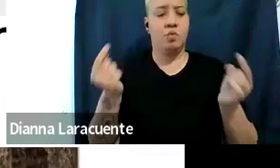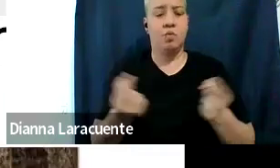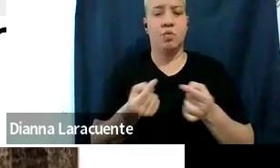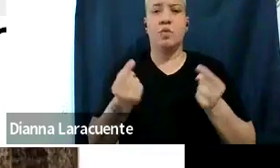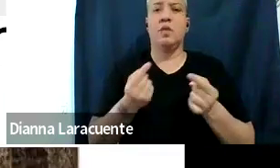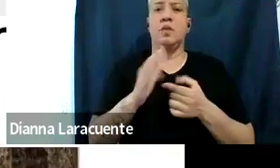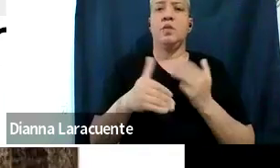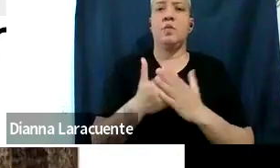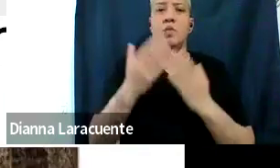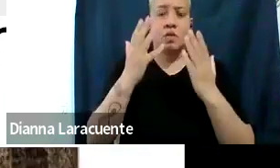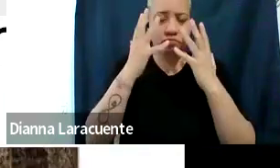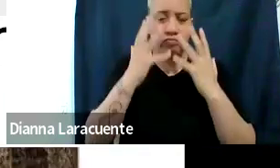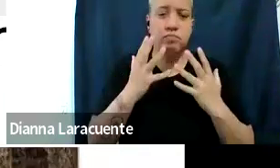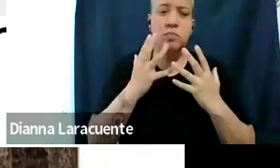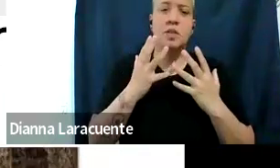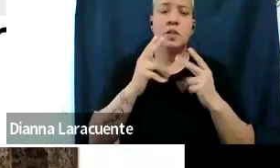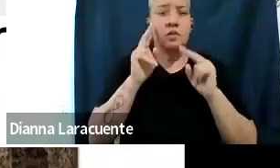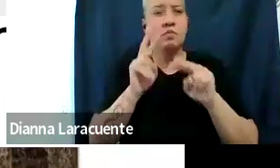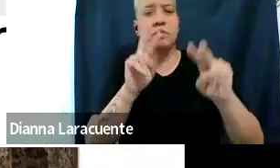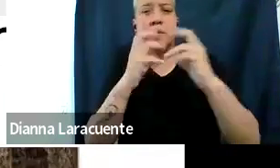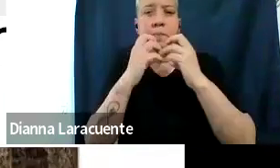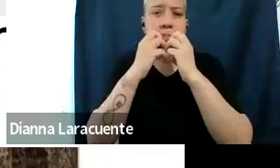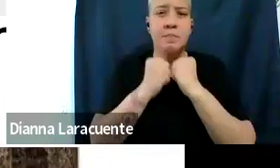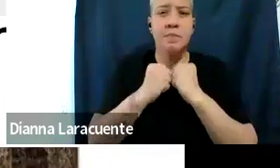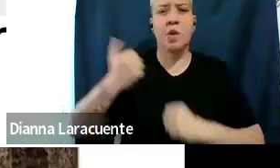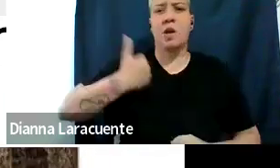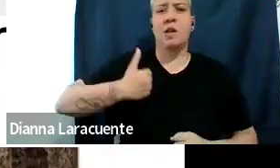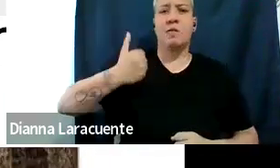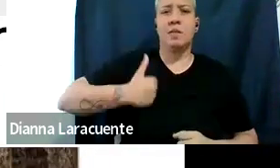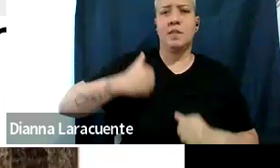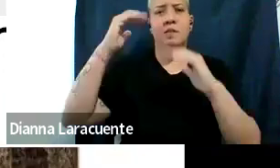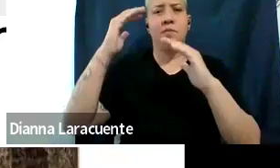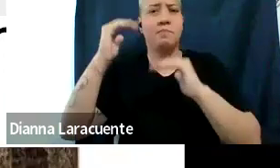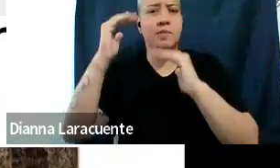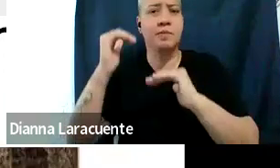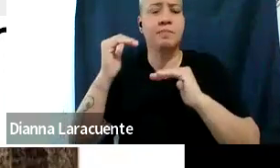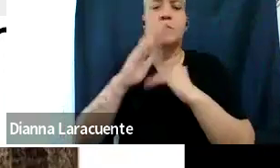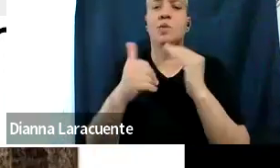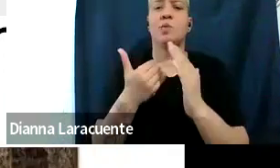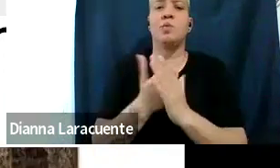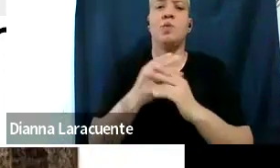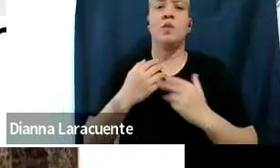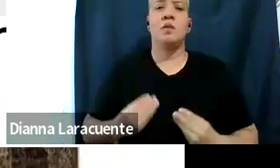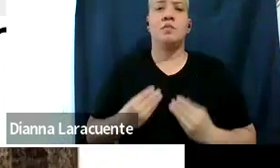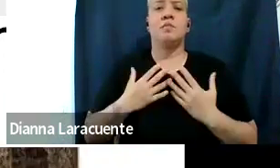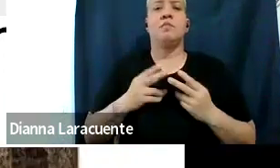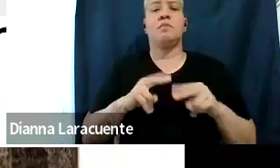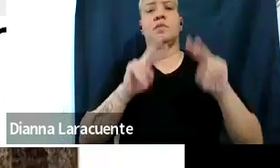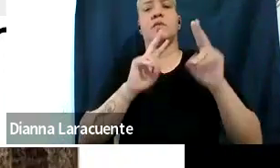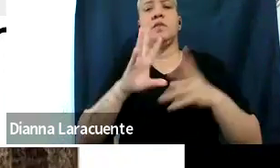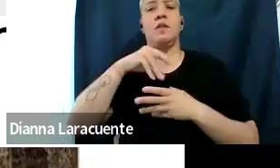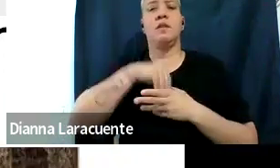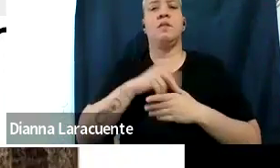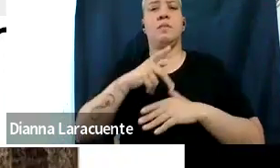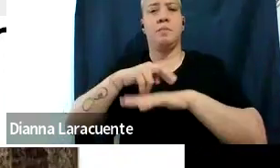las tristezas, de todos los anhelos, de todas las rebeldías, de todas las esperanzas y de todas las aspiraciones del alma puertorriqueña.